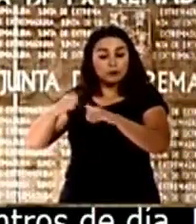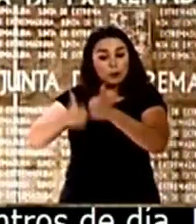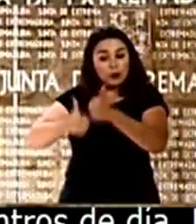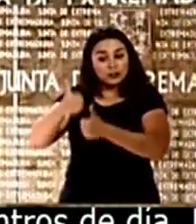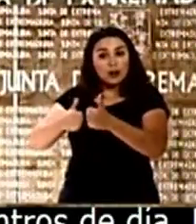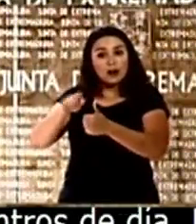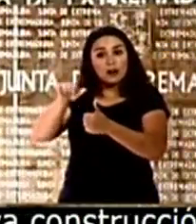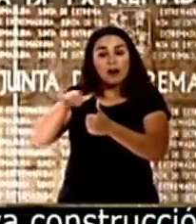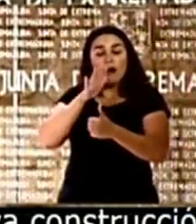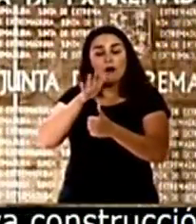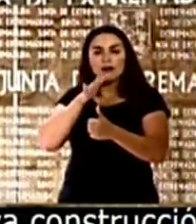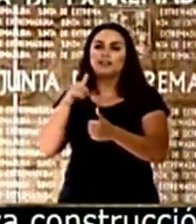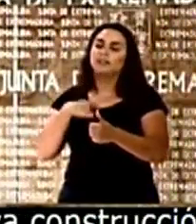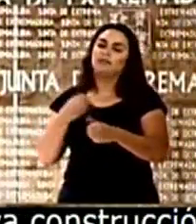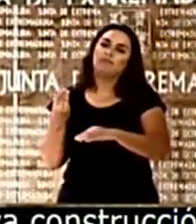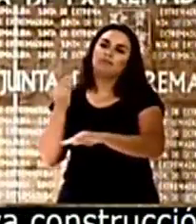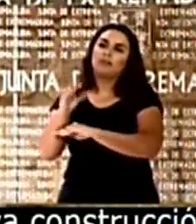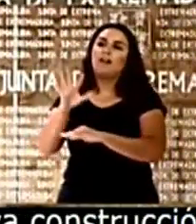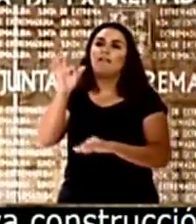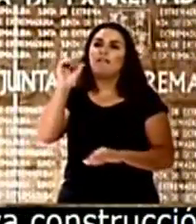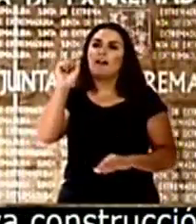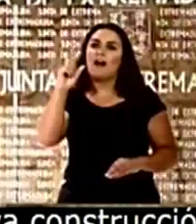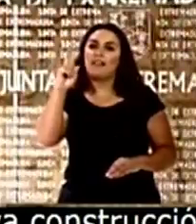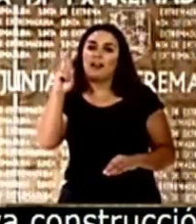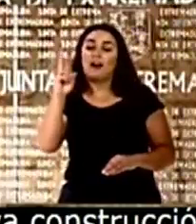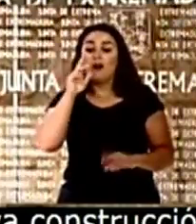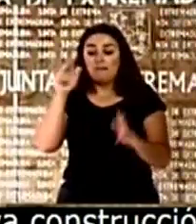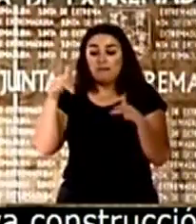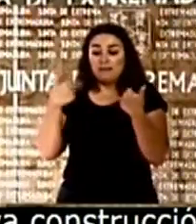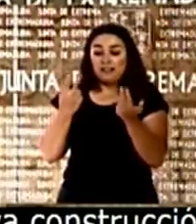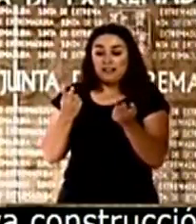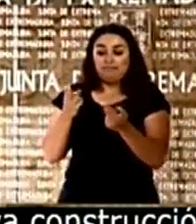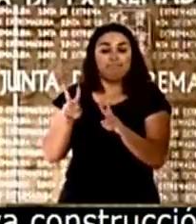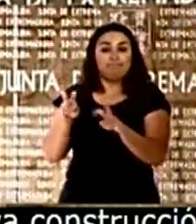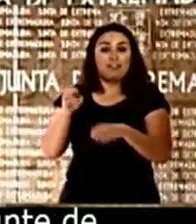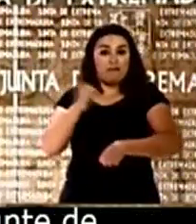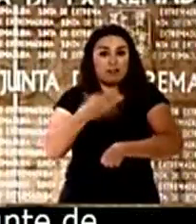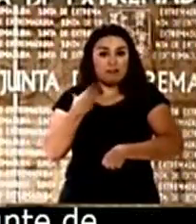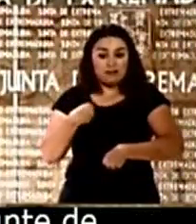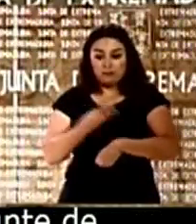hace con la fuente de financiación de fondos FEADER, que no te permite con esos fondos